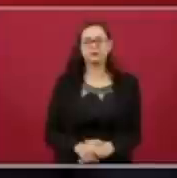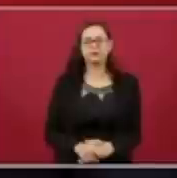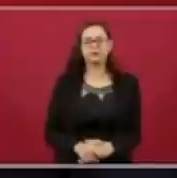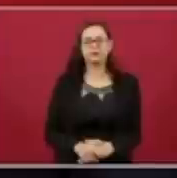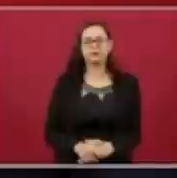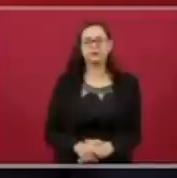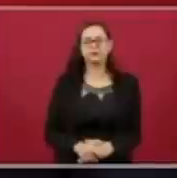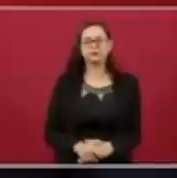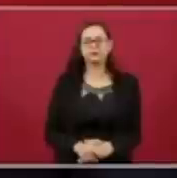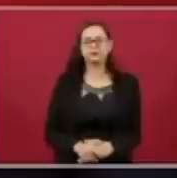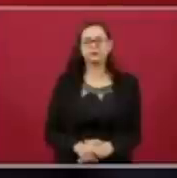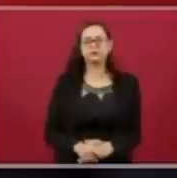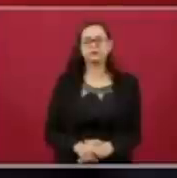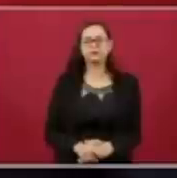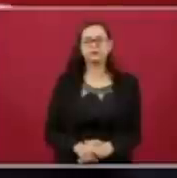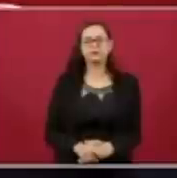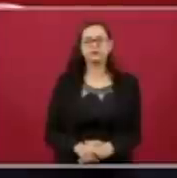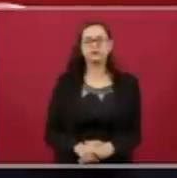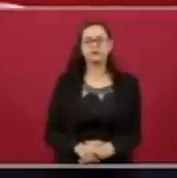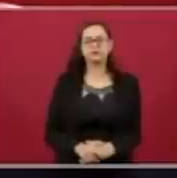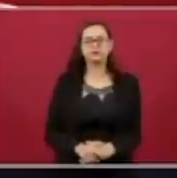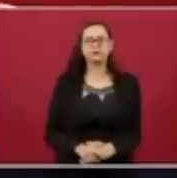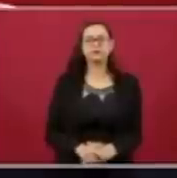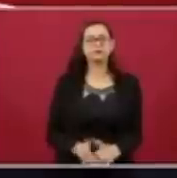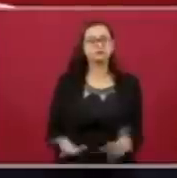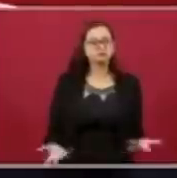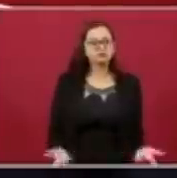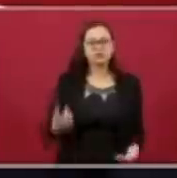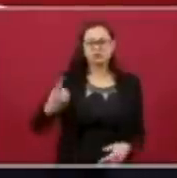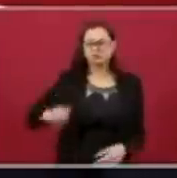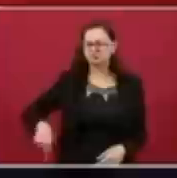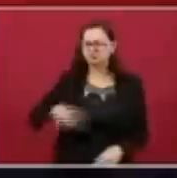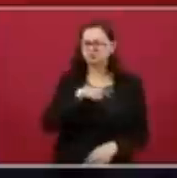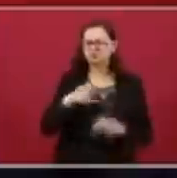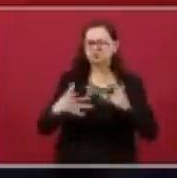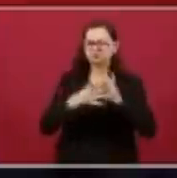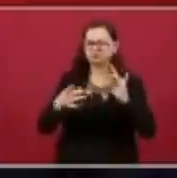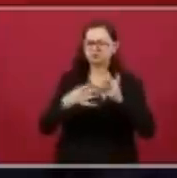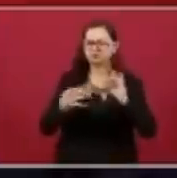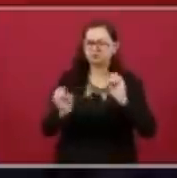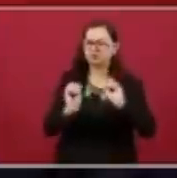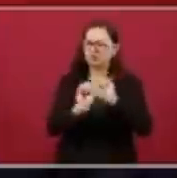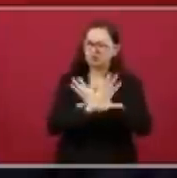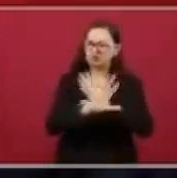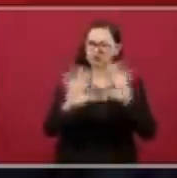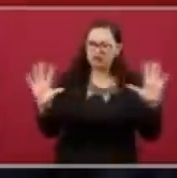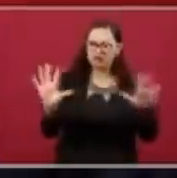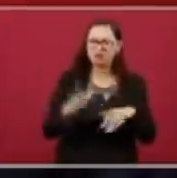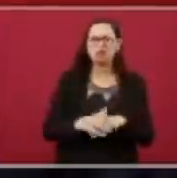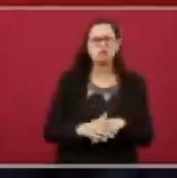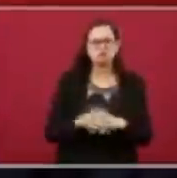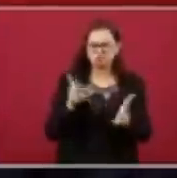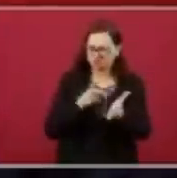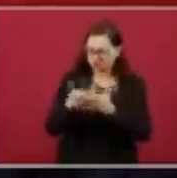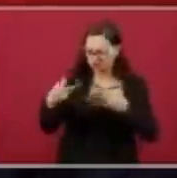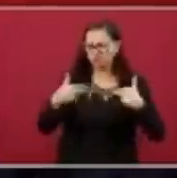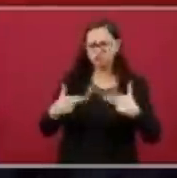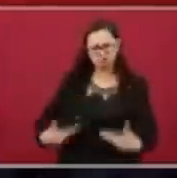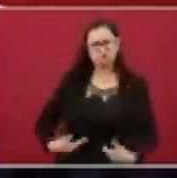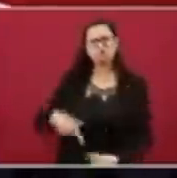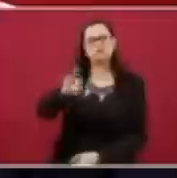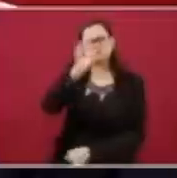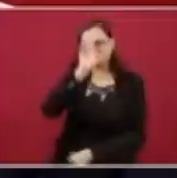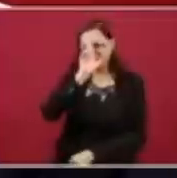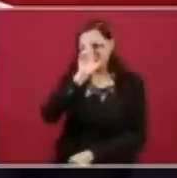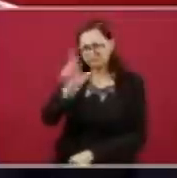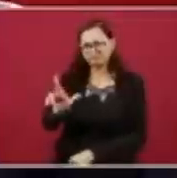hemos hablado con mucha claridad de que se van a respetar los derechos humanos, de que